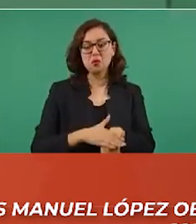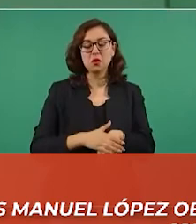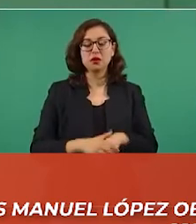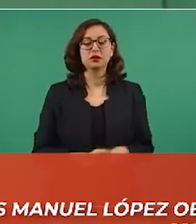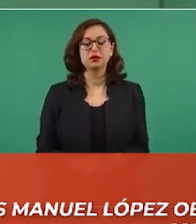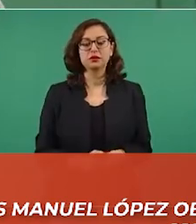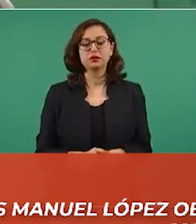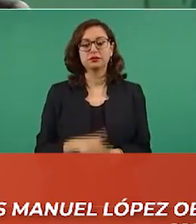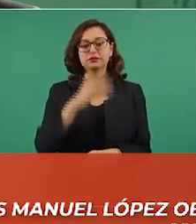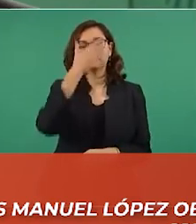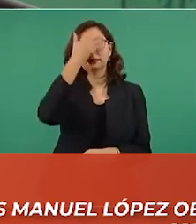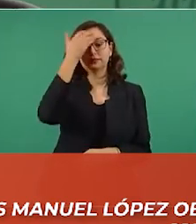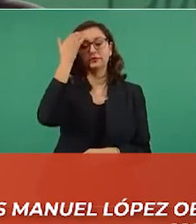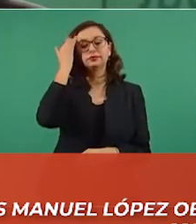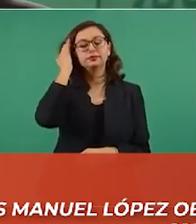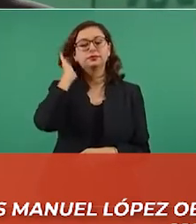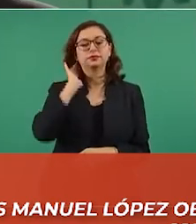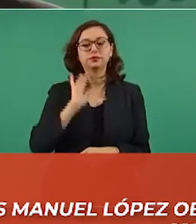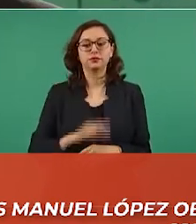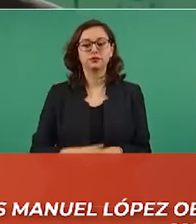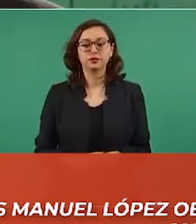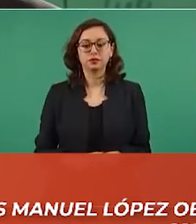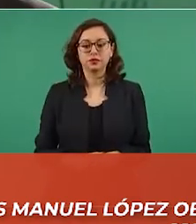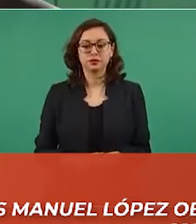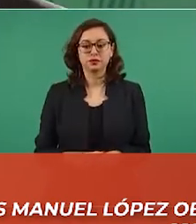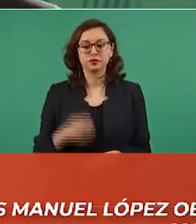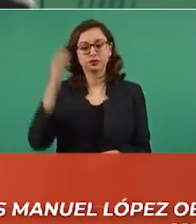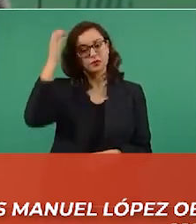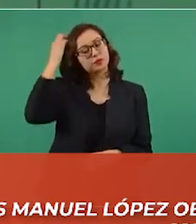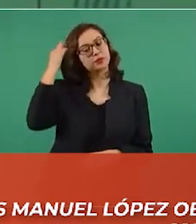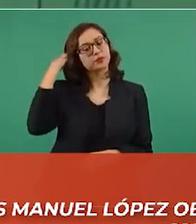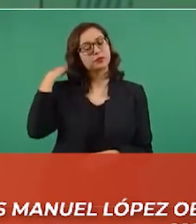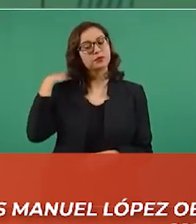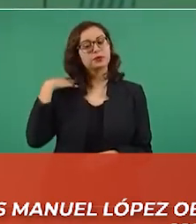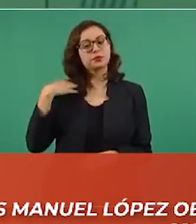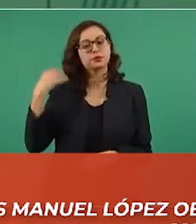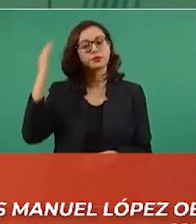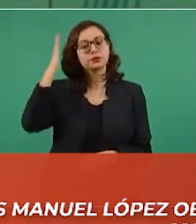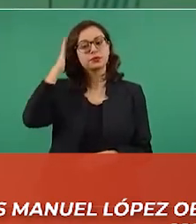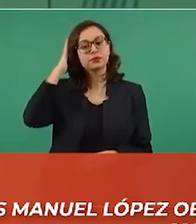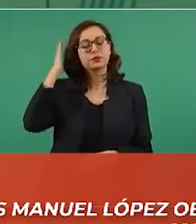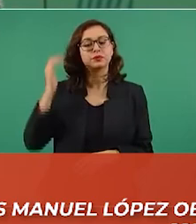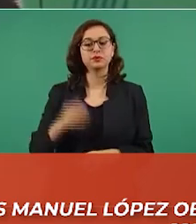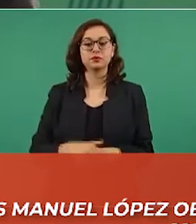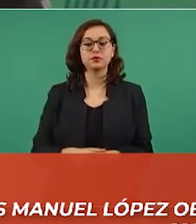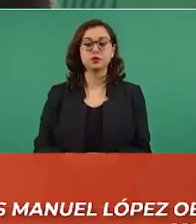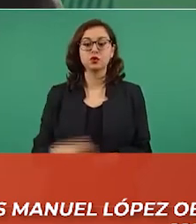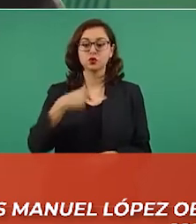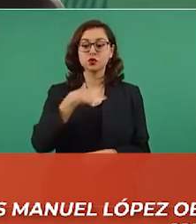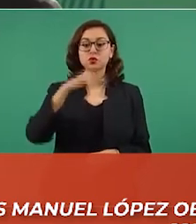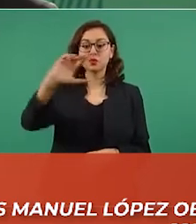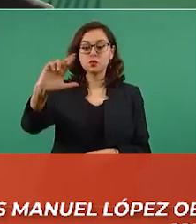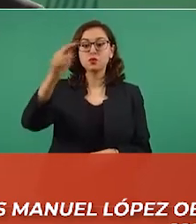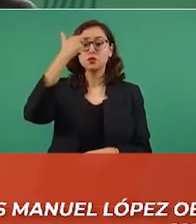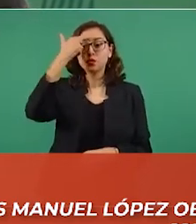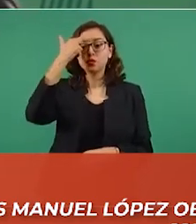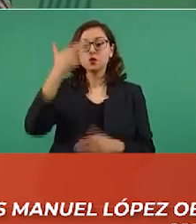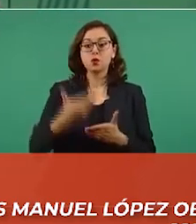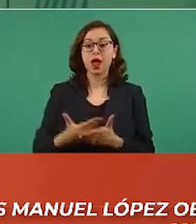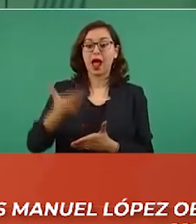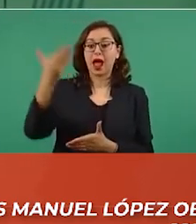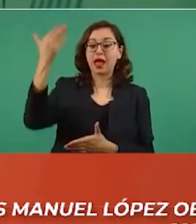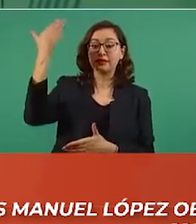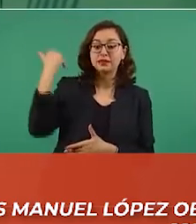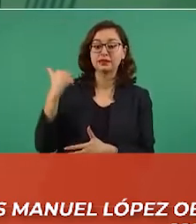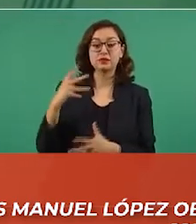Yo recuerdo que durante mucho tiempo sacaban a uno de mis hijos con un carro,